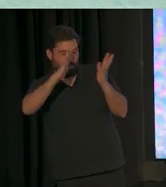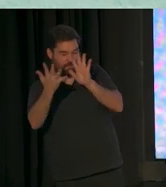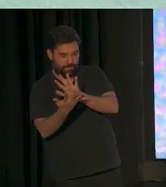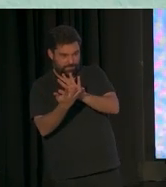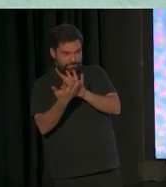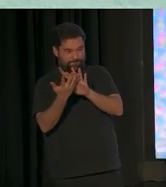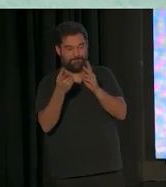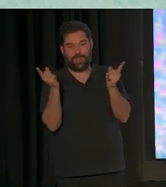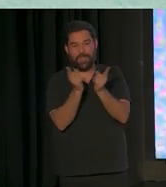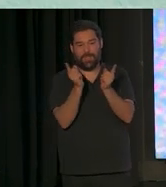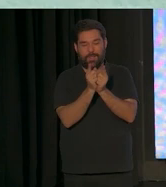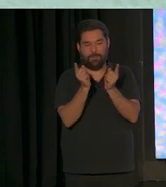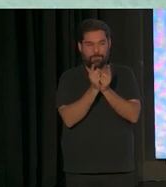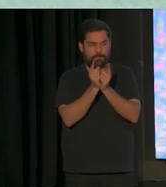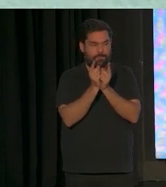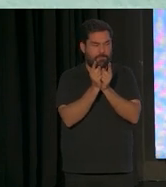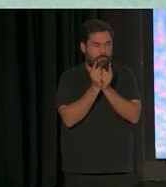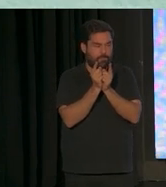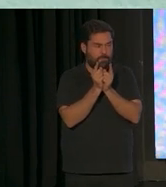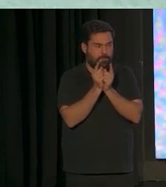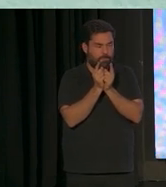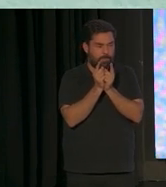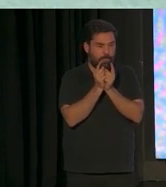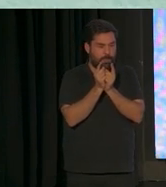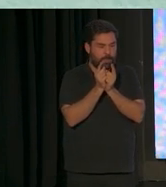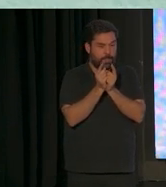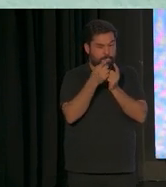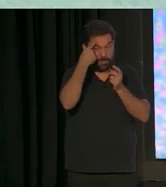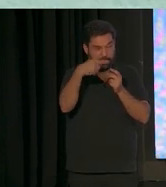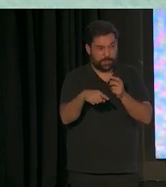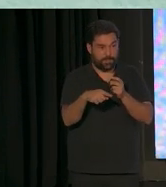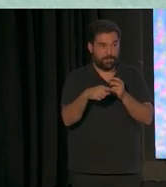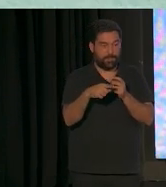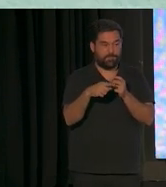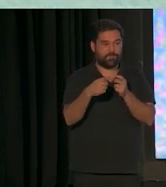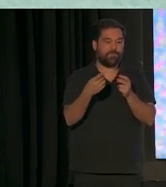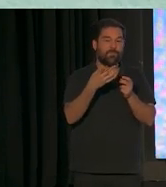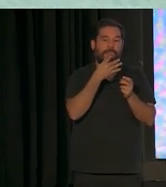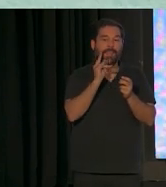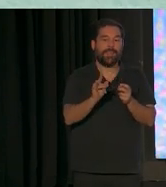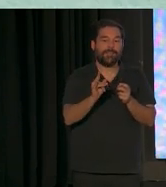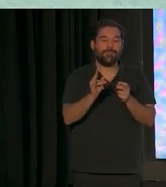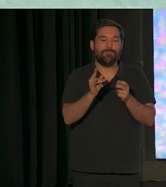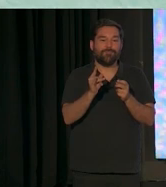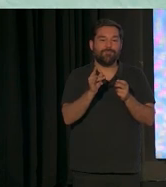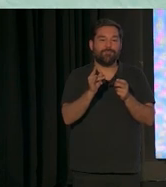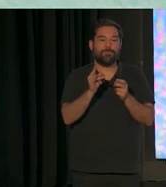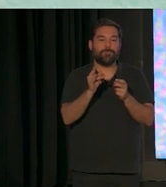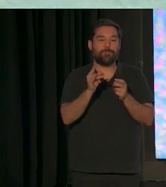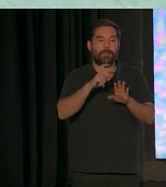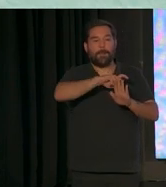Muy brevemente, no context, no meaning, sabemos lo que es plena inclusión y sabemos quién es plena inclusión Castilla-La